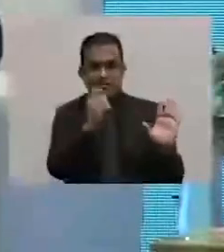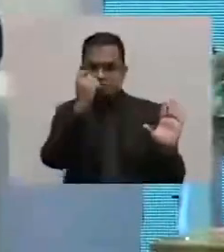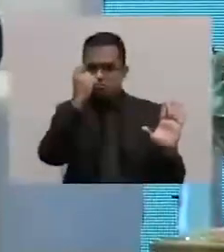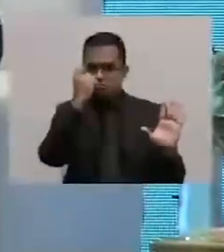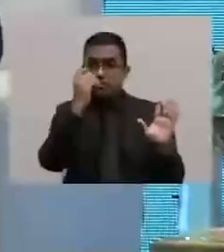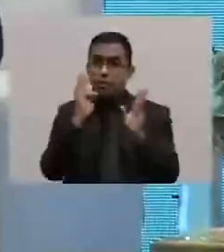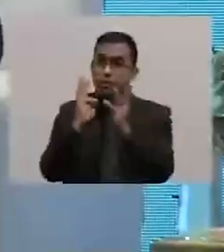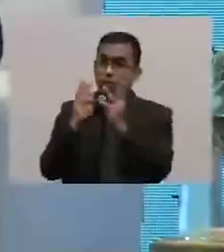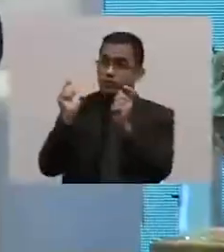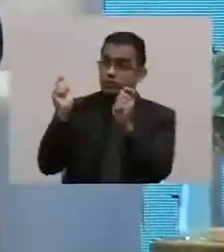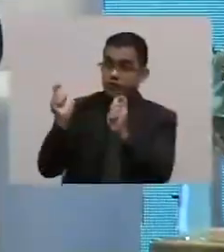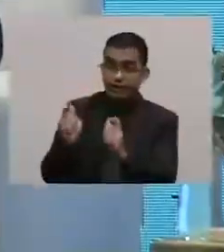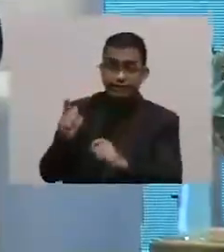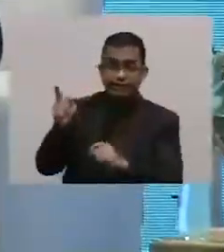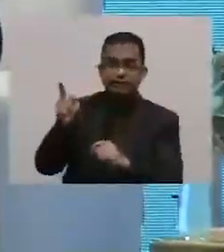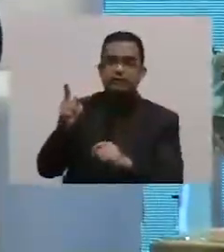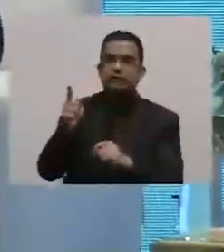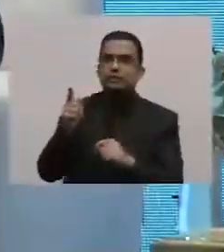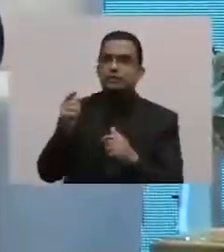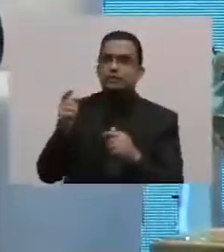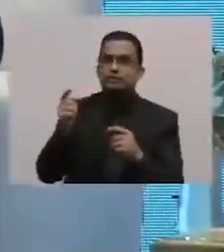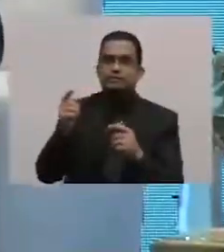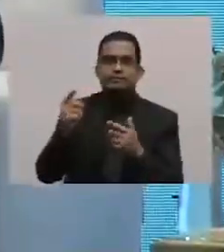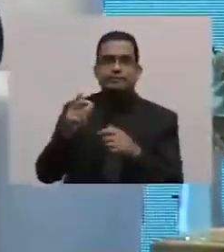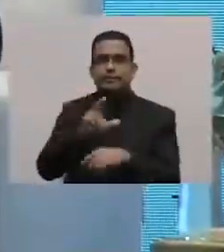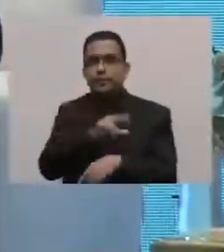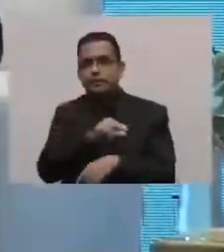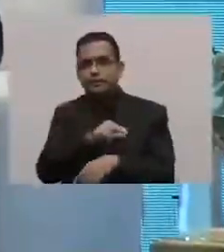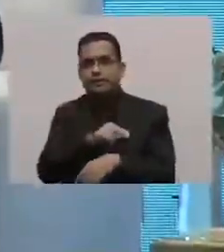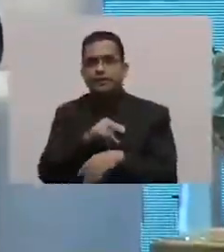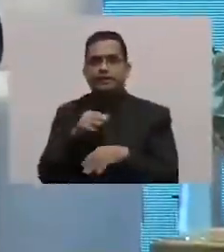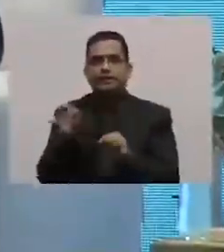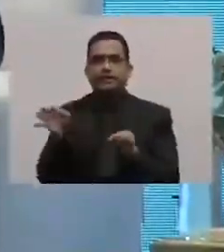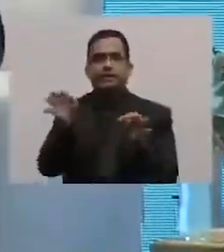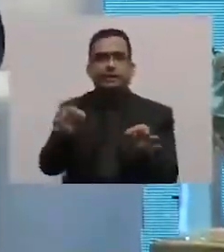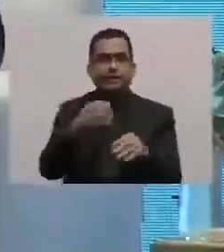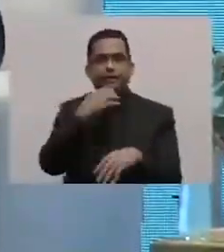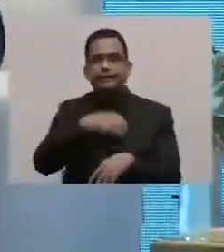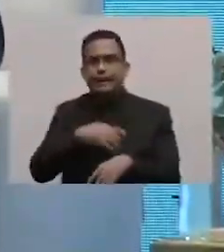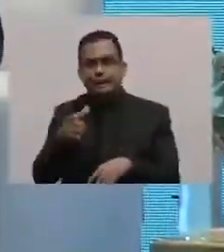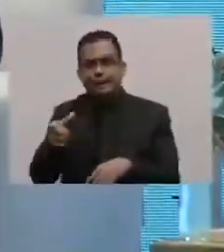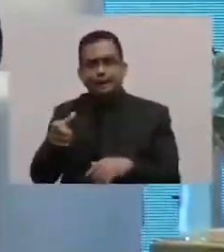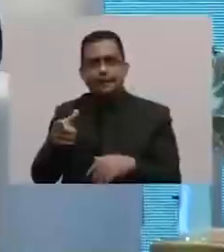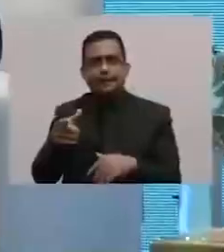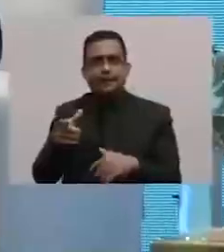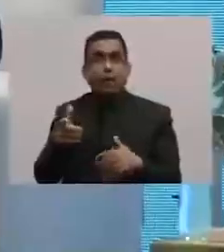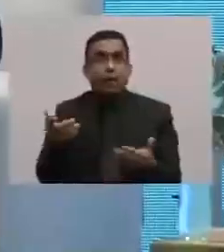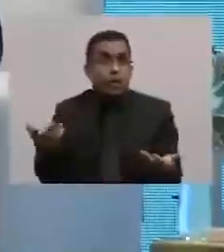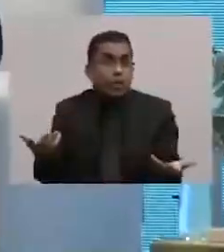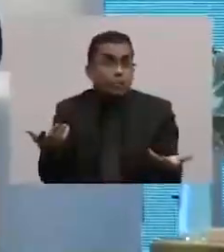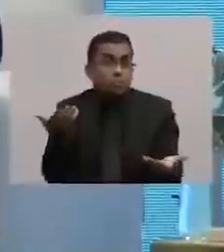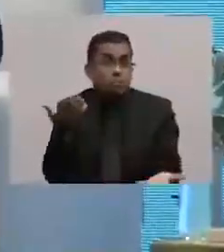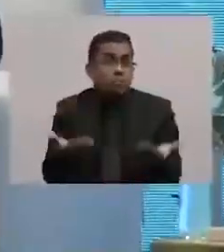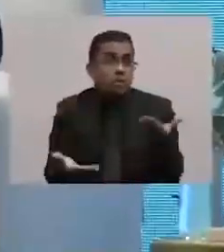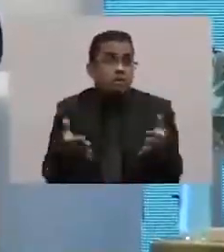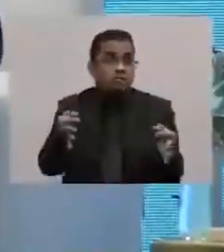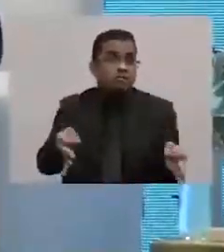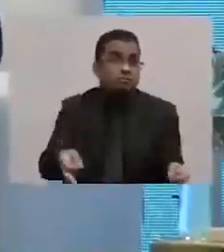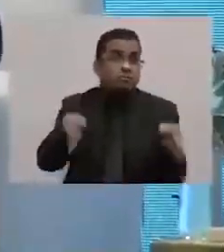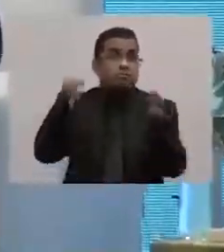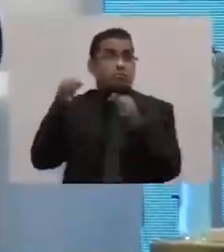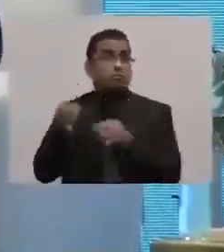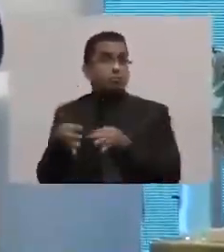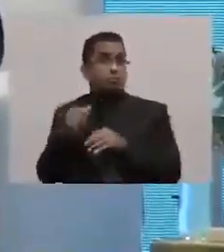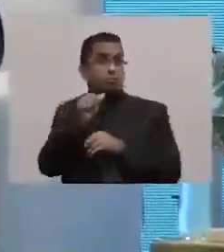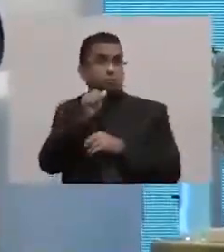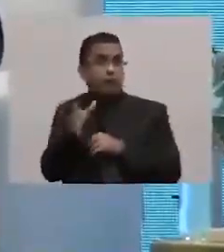cambios climáticos hemos tenido muchos fenómenos en noviembre y diciembre. Y yo diría, pero también lo podemos adelantar, en vez de junio puede comenzar